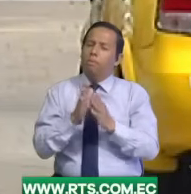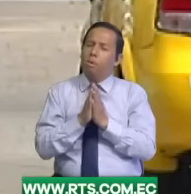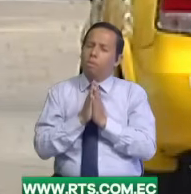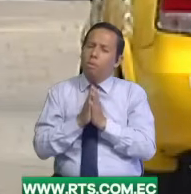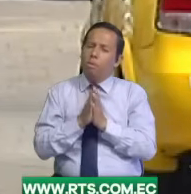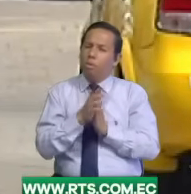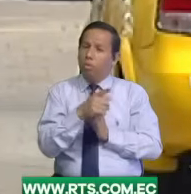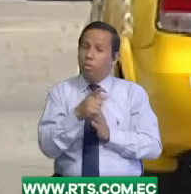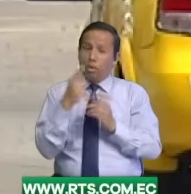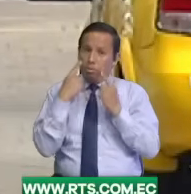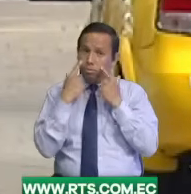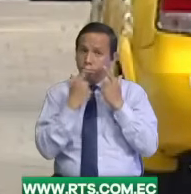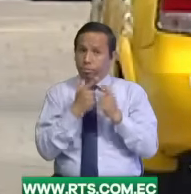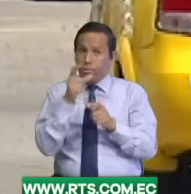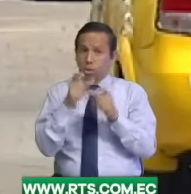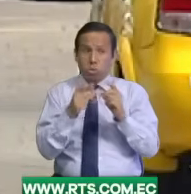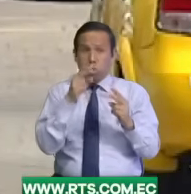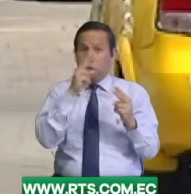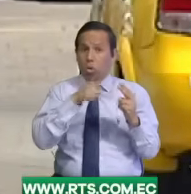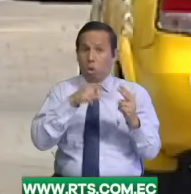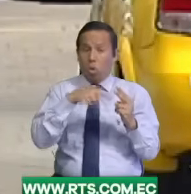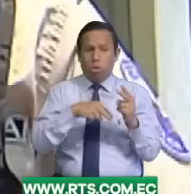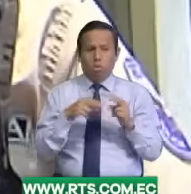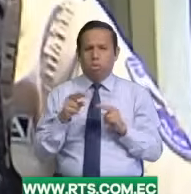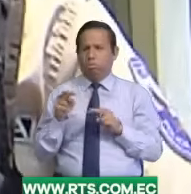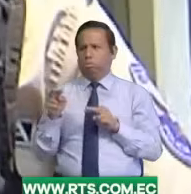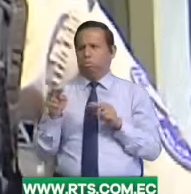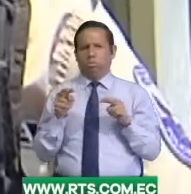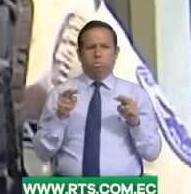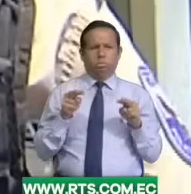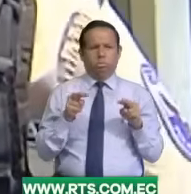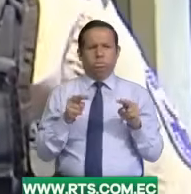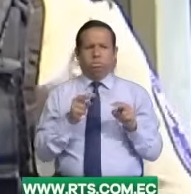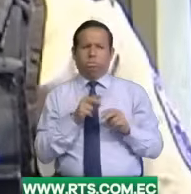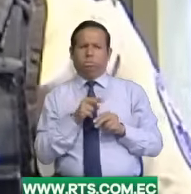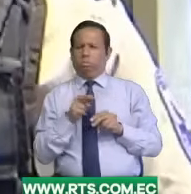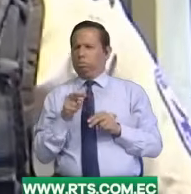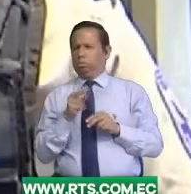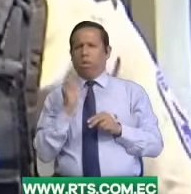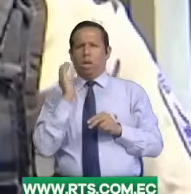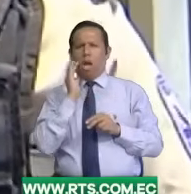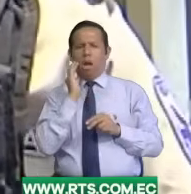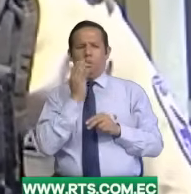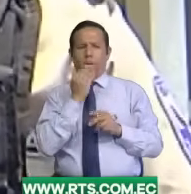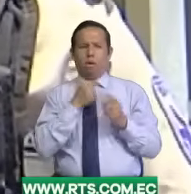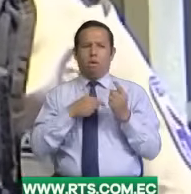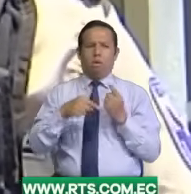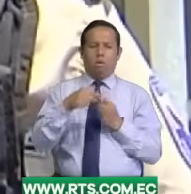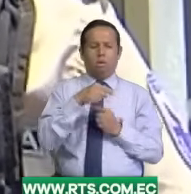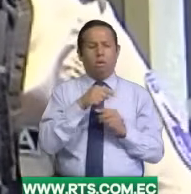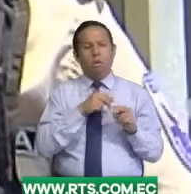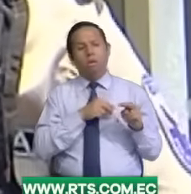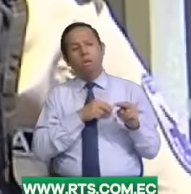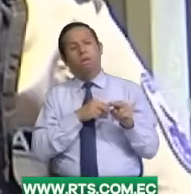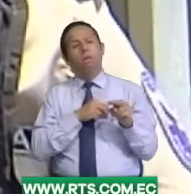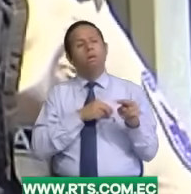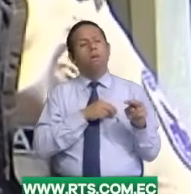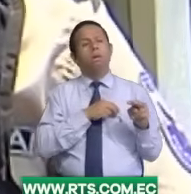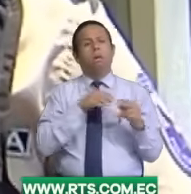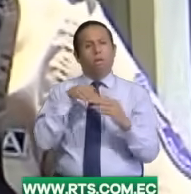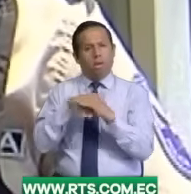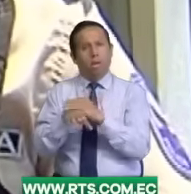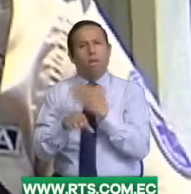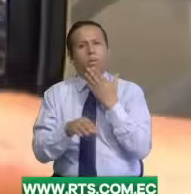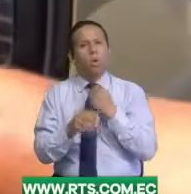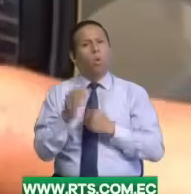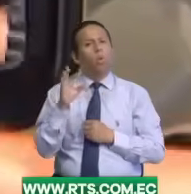ninguna persona extraña esté cerca de ustedes y si lo hay, dar otra vuelta a la manzana hasta que ustedes puedan llamar